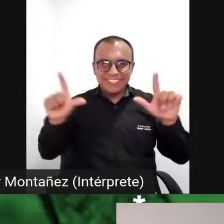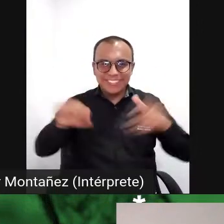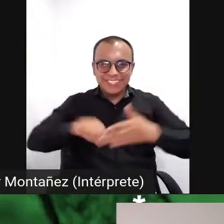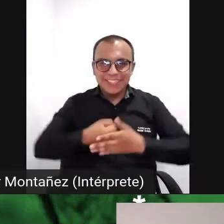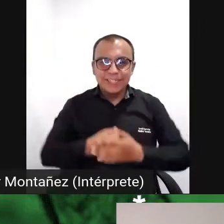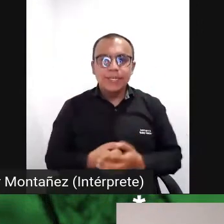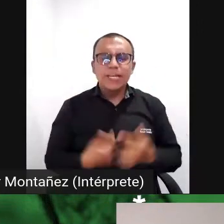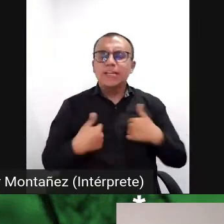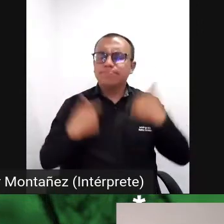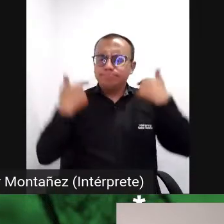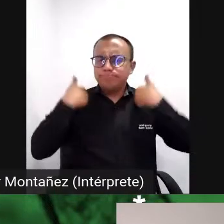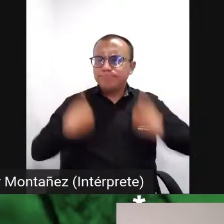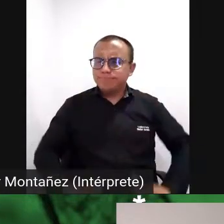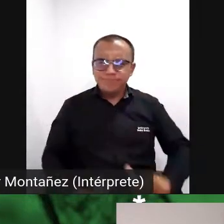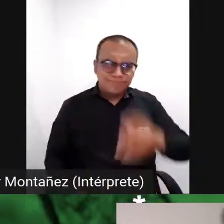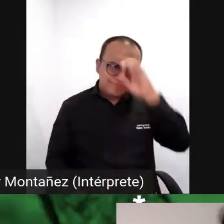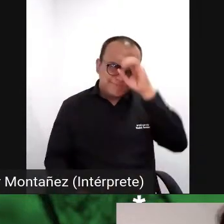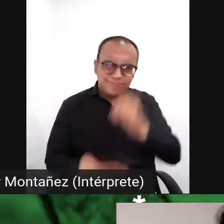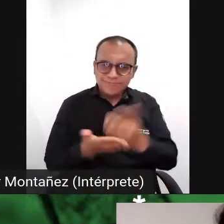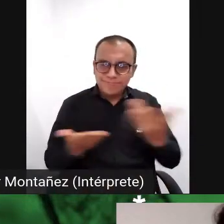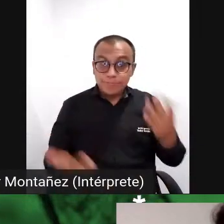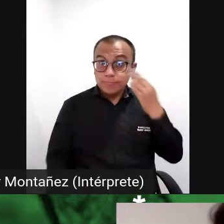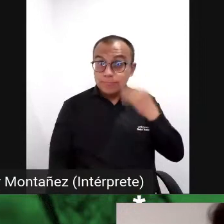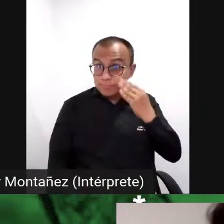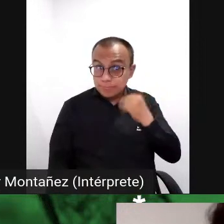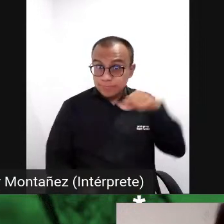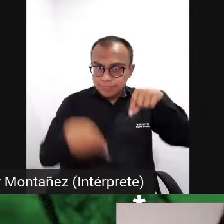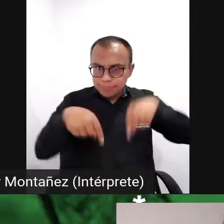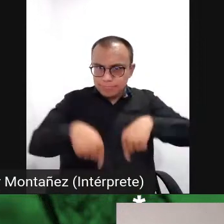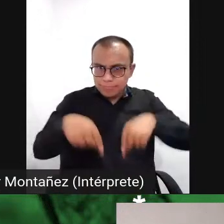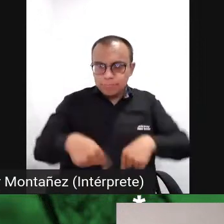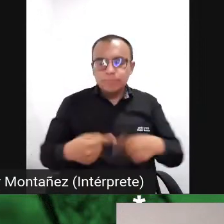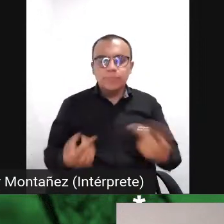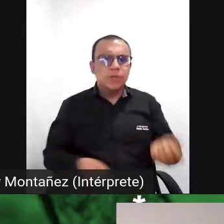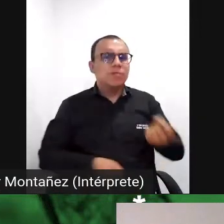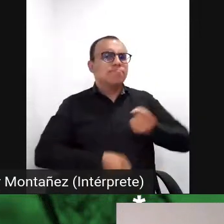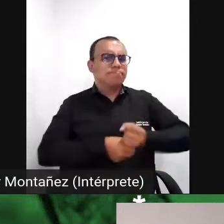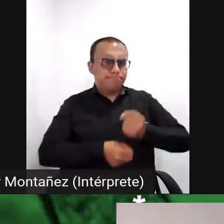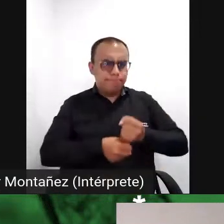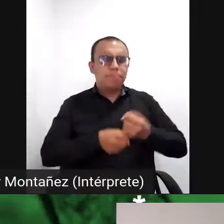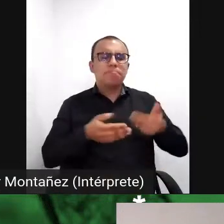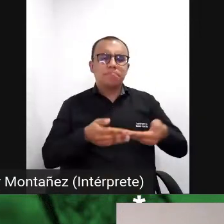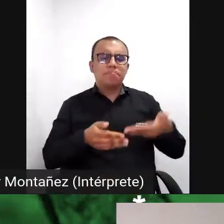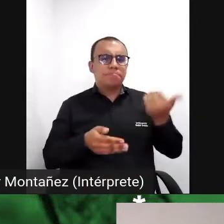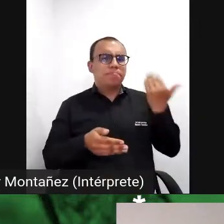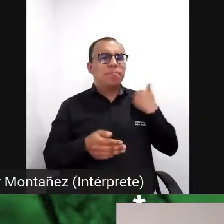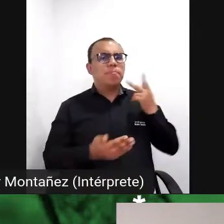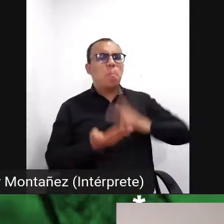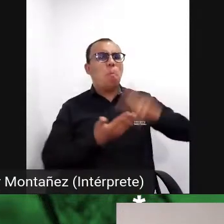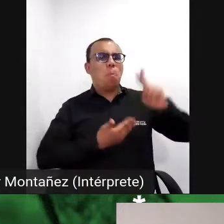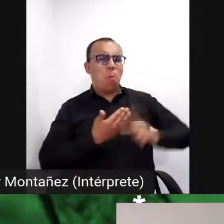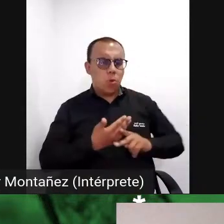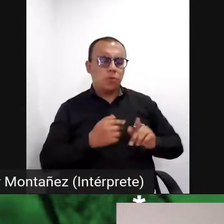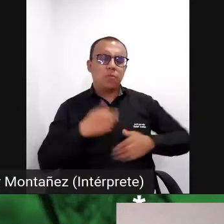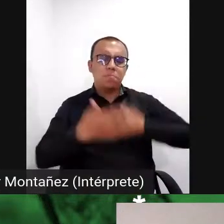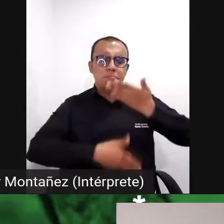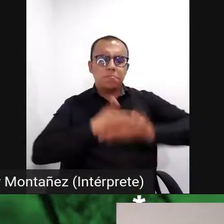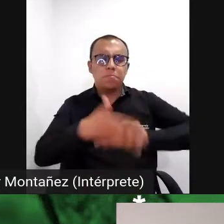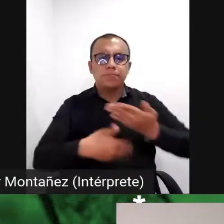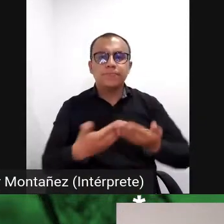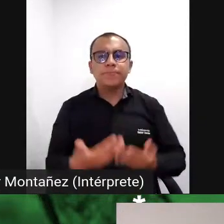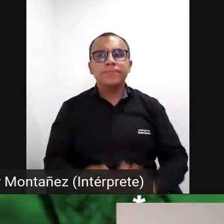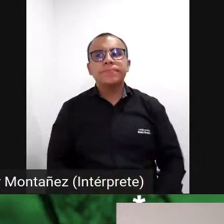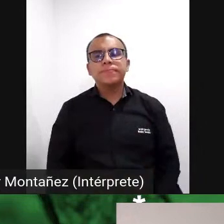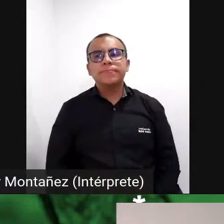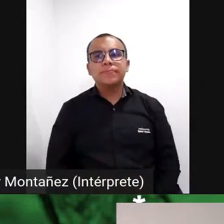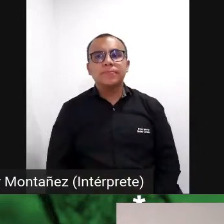Yo qué pienso, digamos, después de tener esta experiencia, y de todas maneras, pues yo había trabajado en un par de proyectos similares.